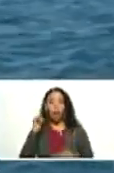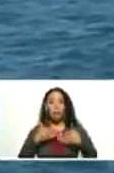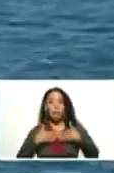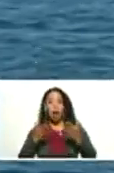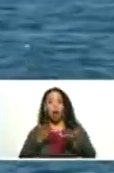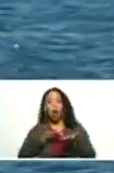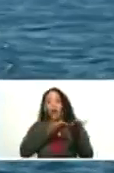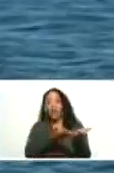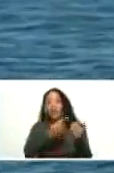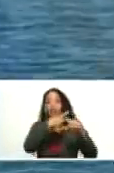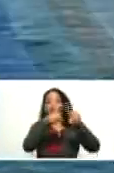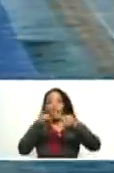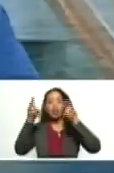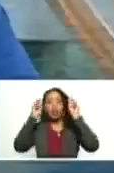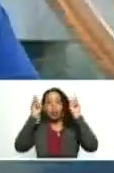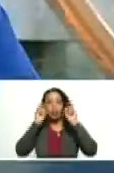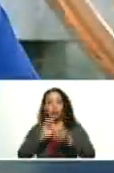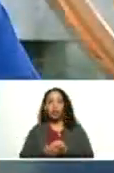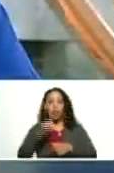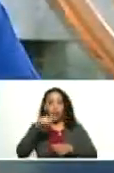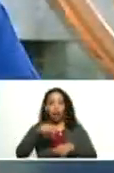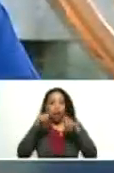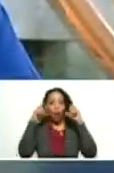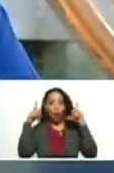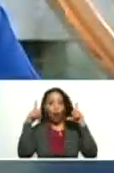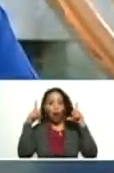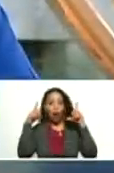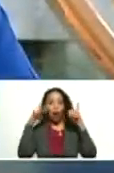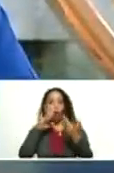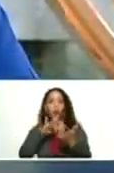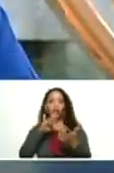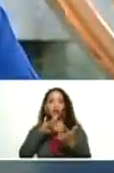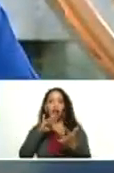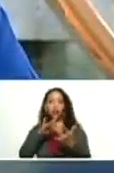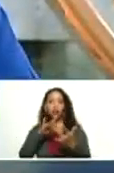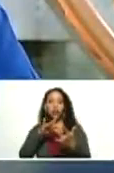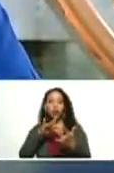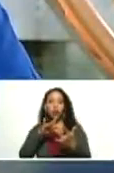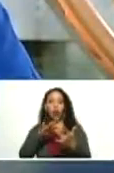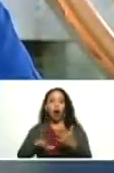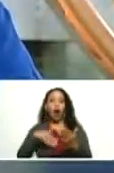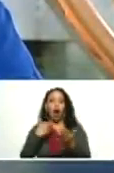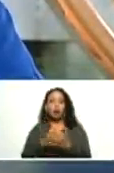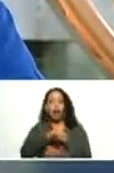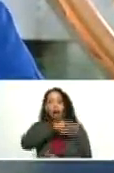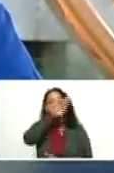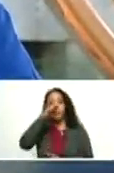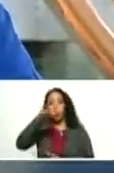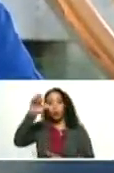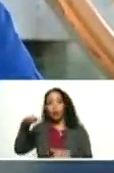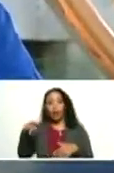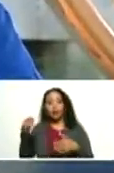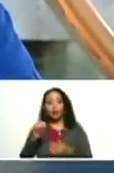diversos signos. Y desde La Guaira, desde el mar, nos vamos a las montañas andinas.